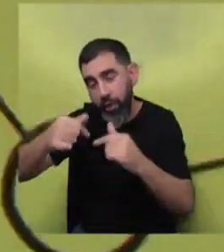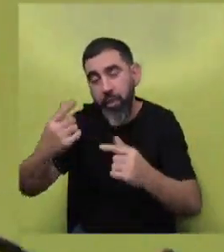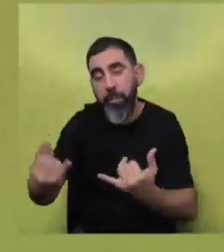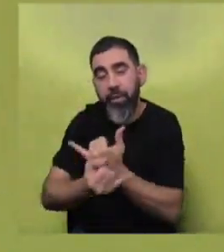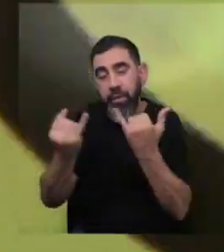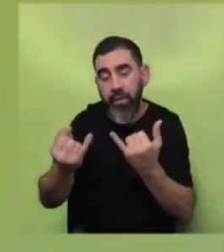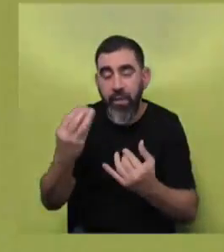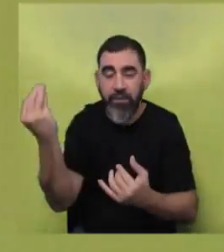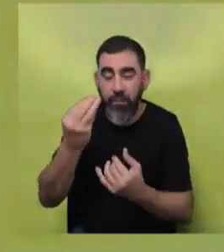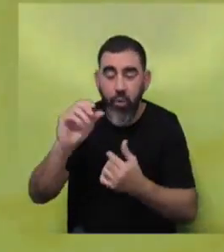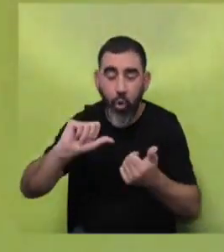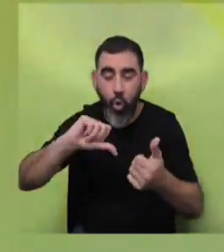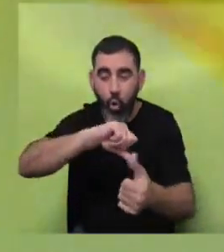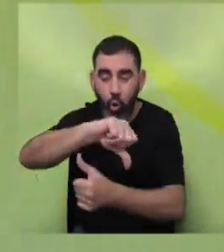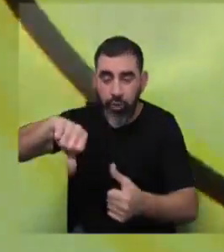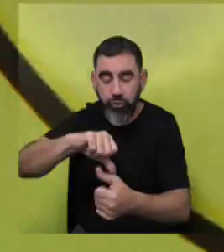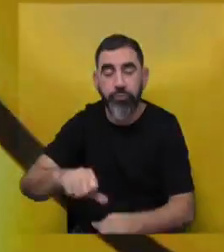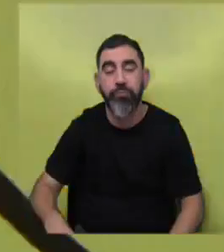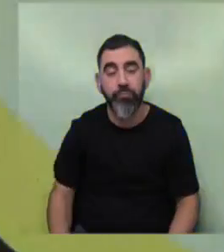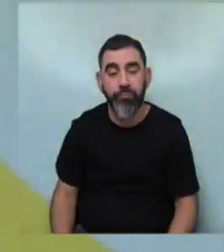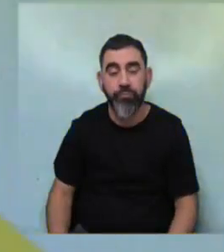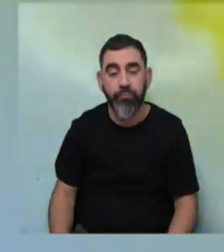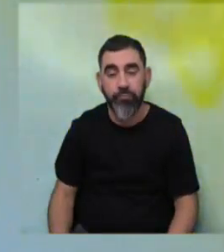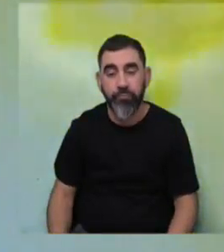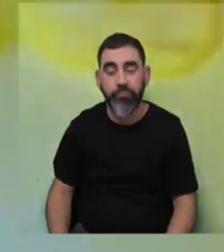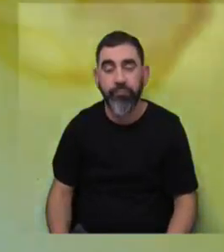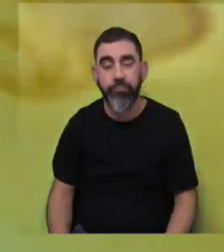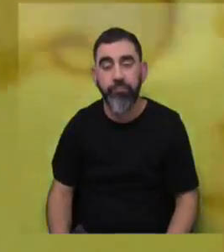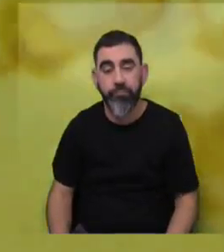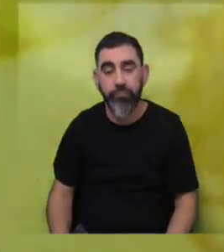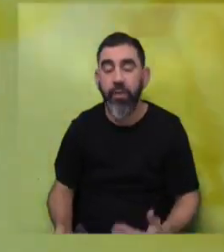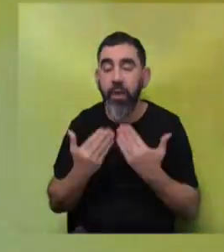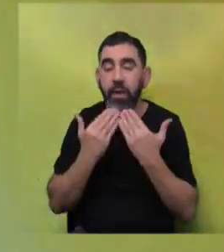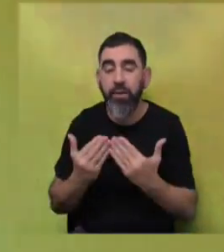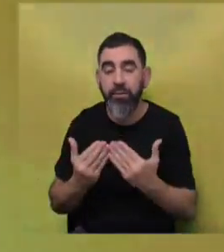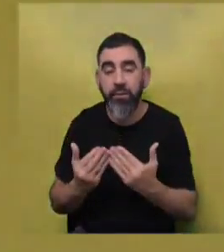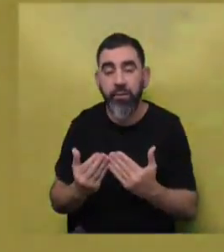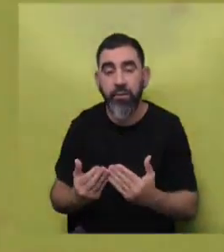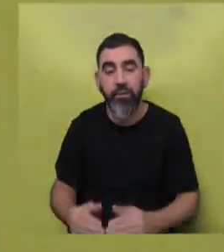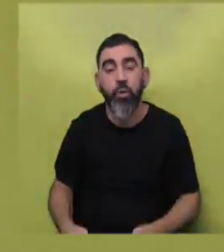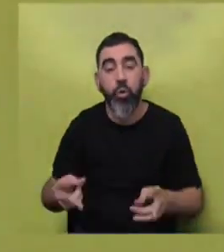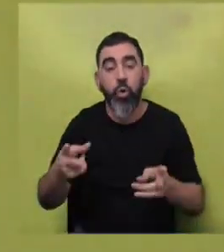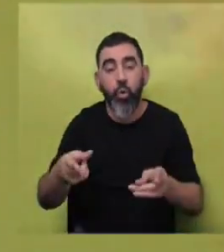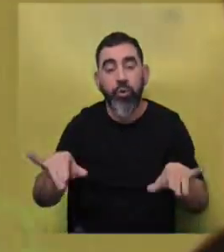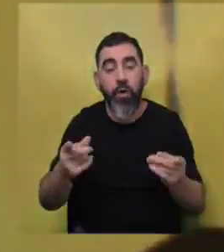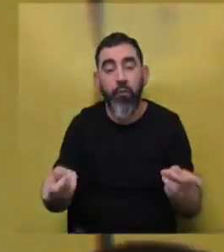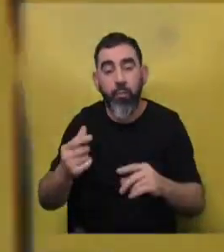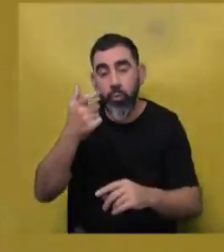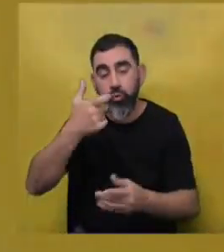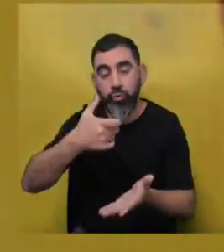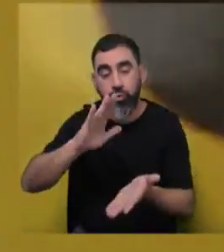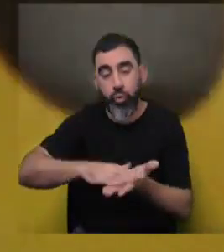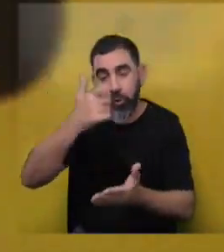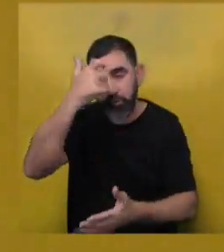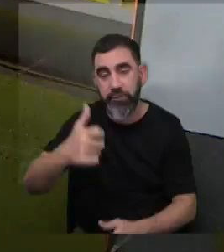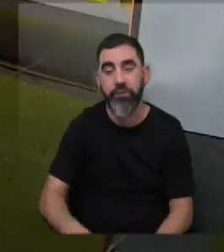hay actuaciones distintas, así que bueno. O sea que se puede ir más de un sábado y ver espectáculos. Sí. Gracias, Gildas. Bueno, muchas gracias. Una pausa y ya volvemos aquí en